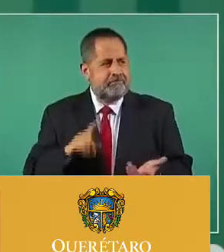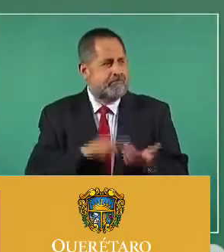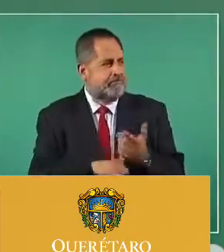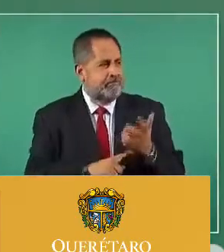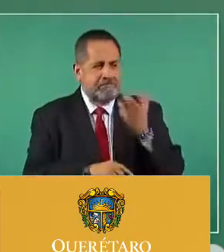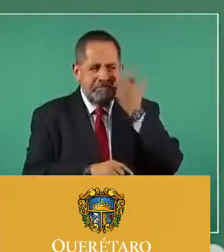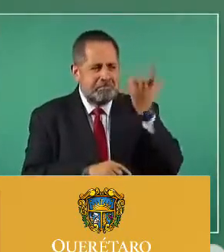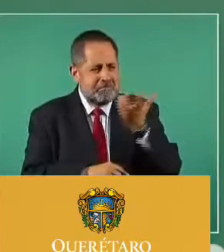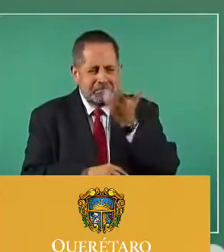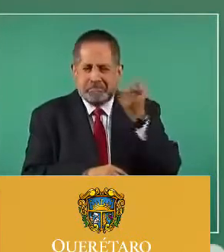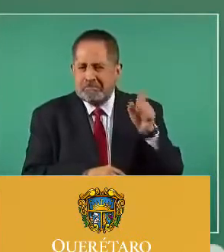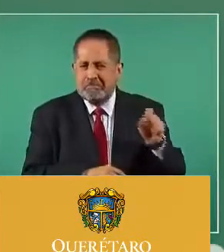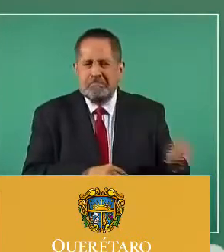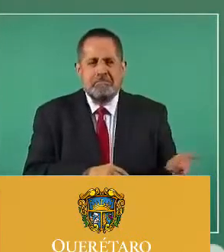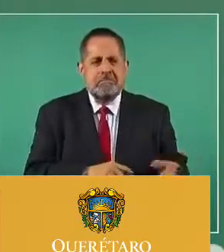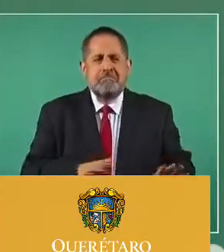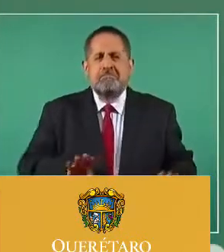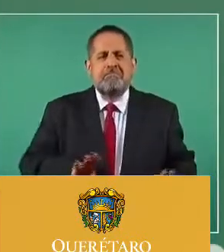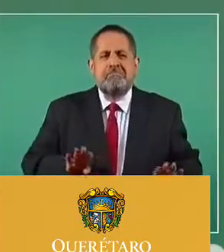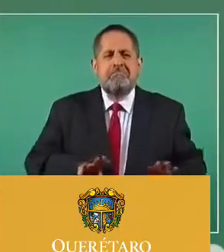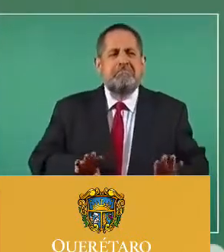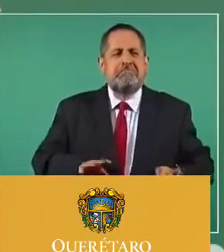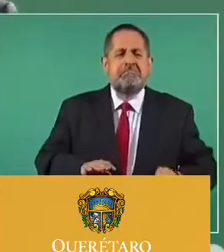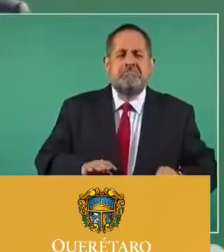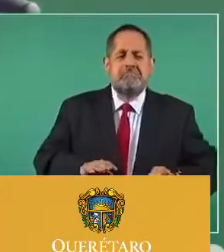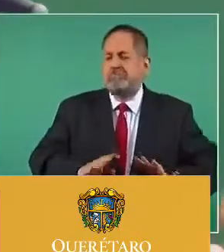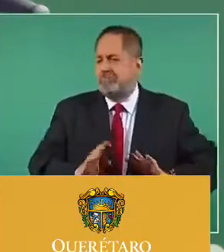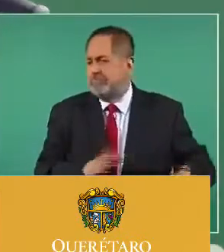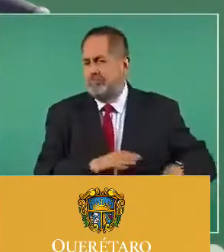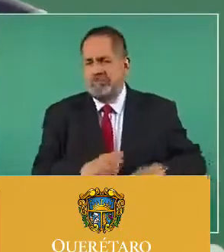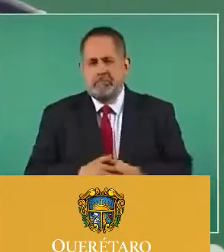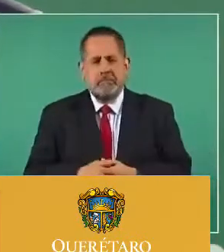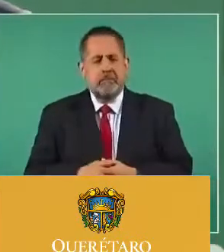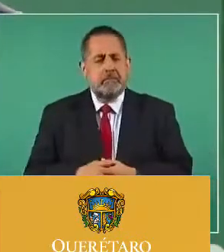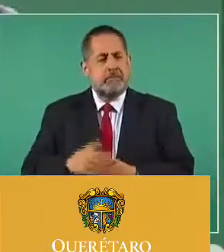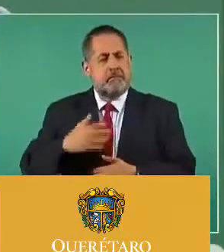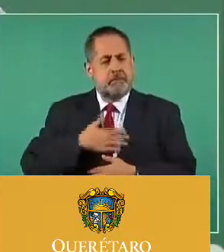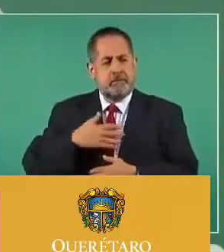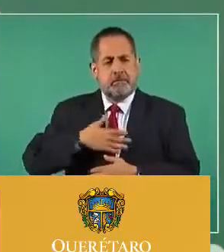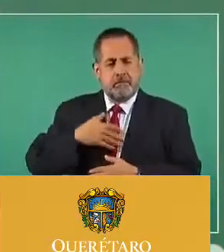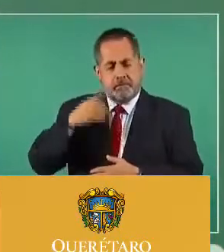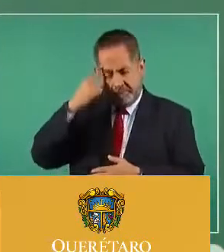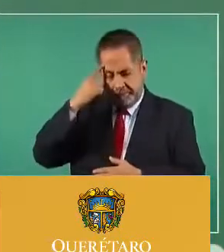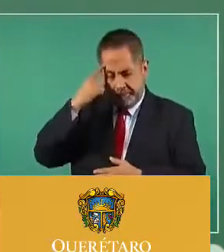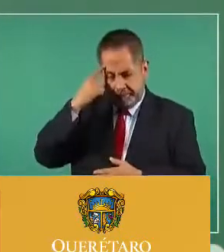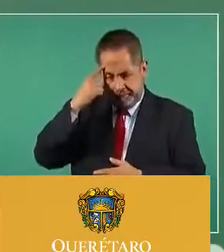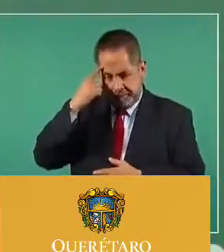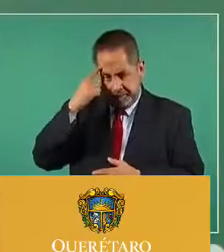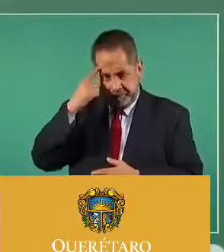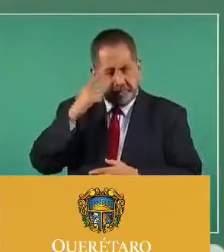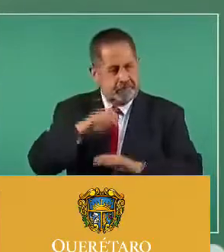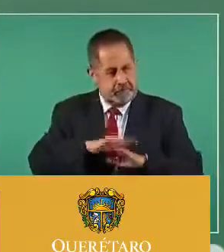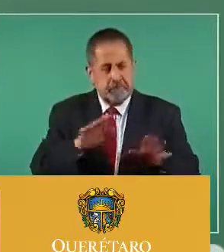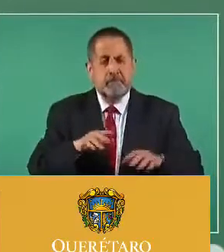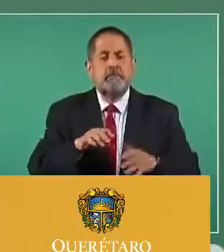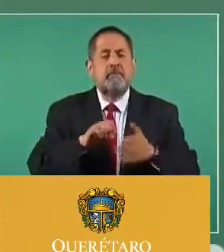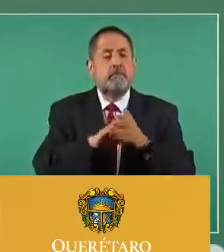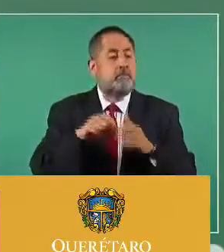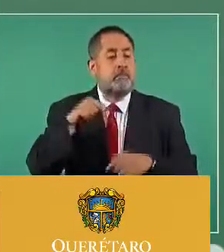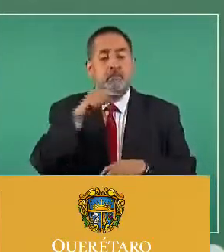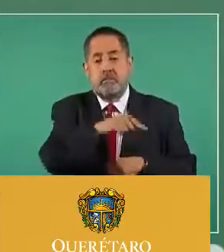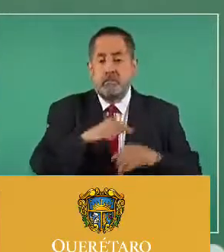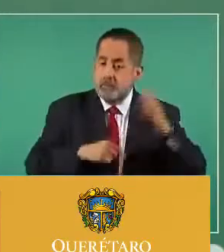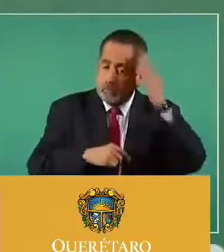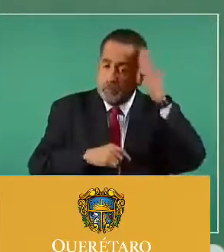intereses creados, apenas estaba yo saliendo de la reunión y ya uno de los